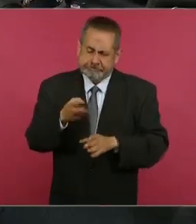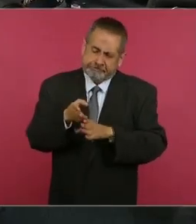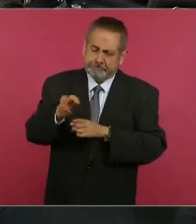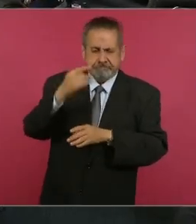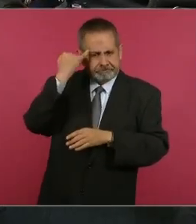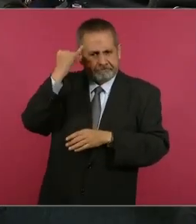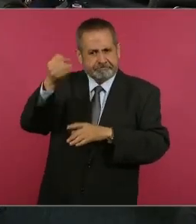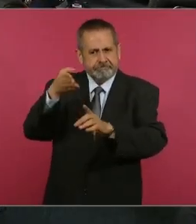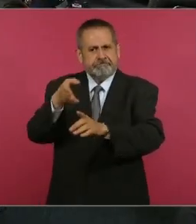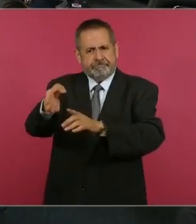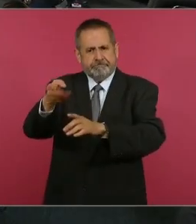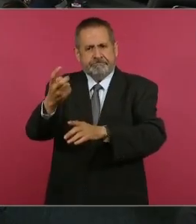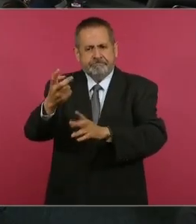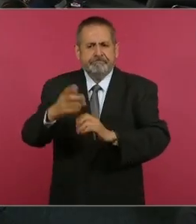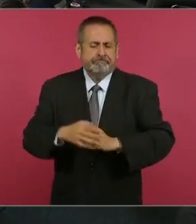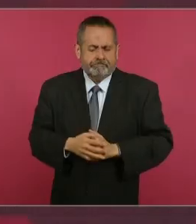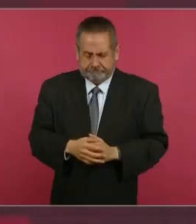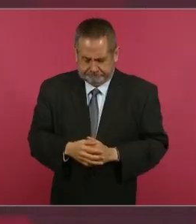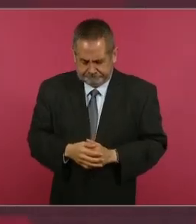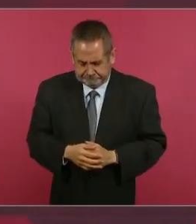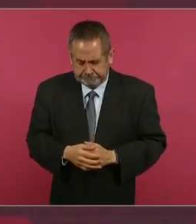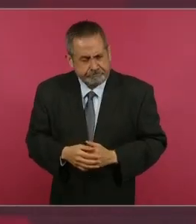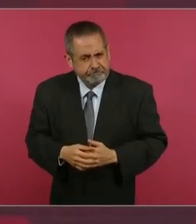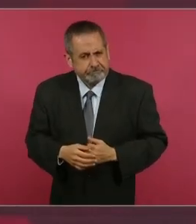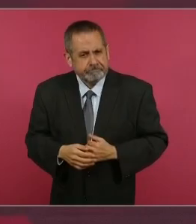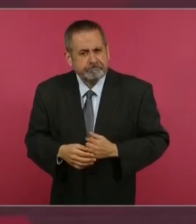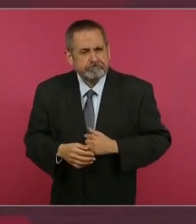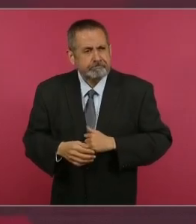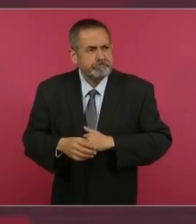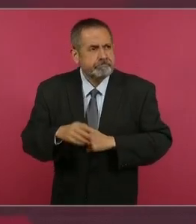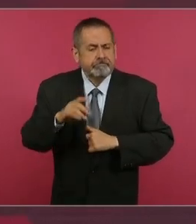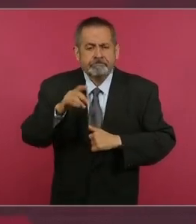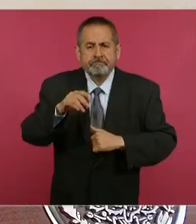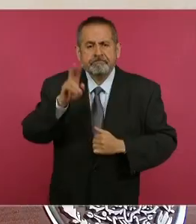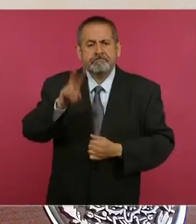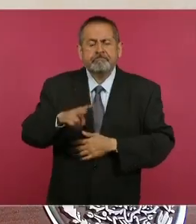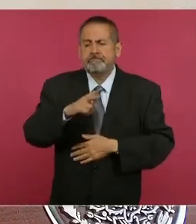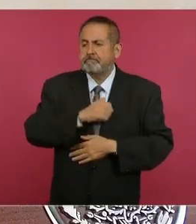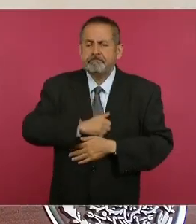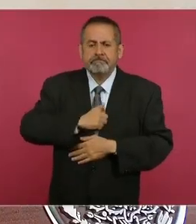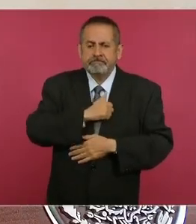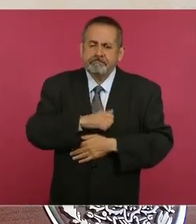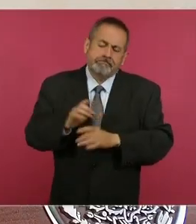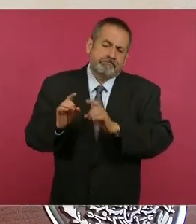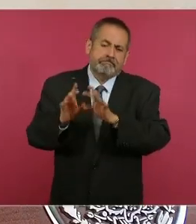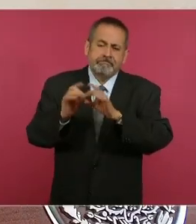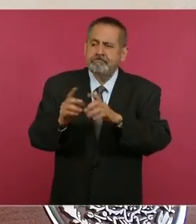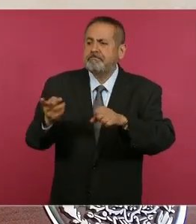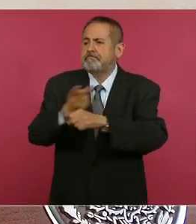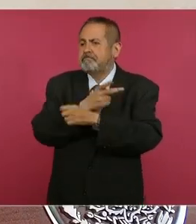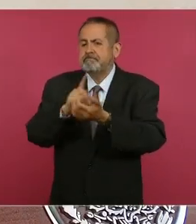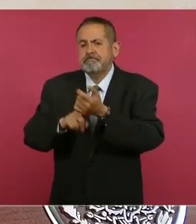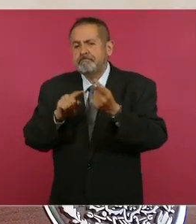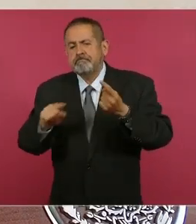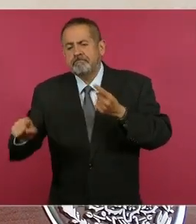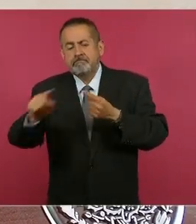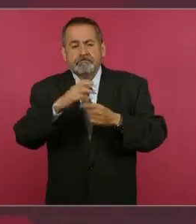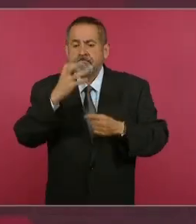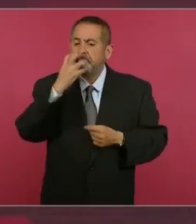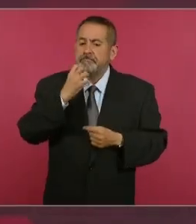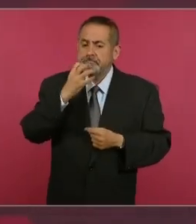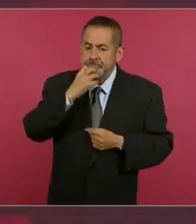camino. Y lamentamos mucho lo que está sucediendo en